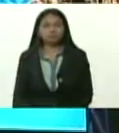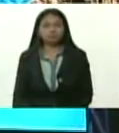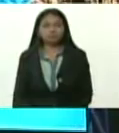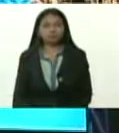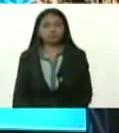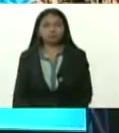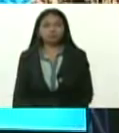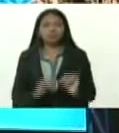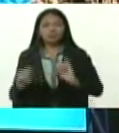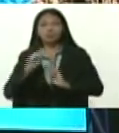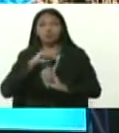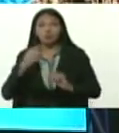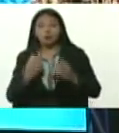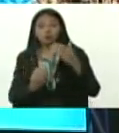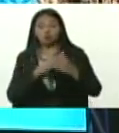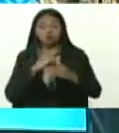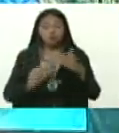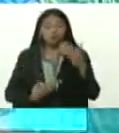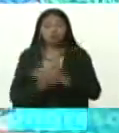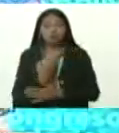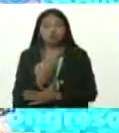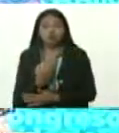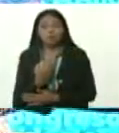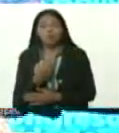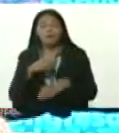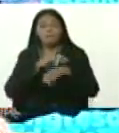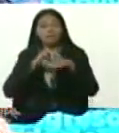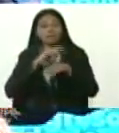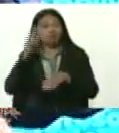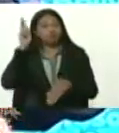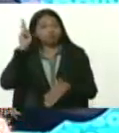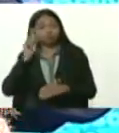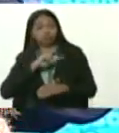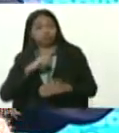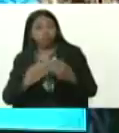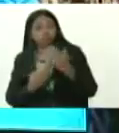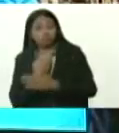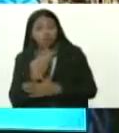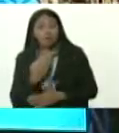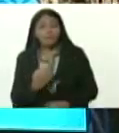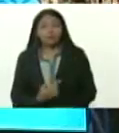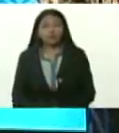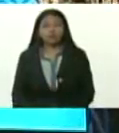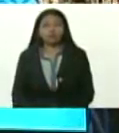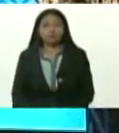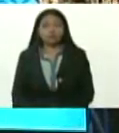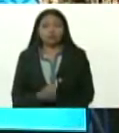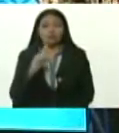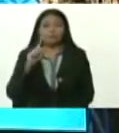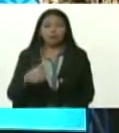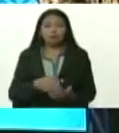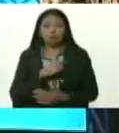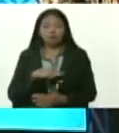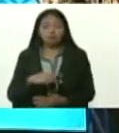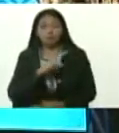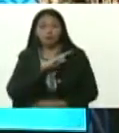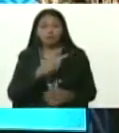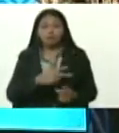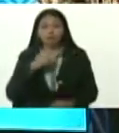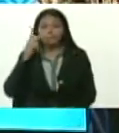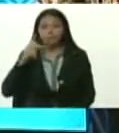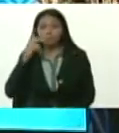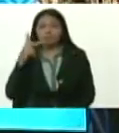Para eso es que nos fundamos, Aloha. y además para el poder político,